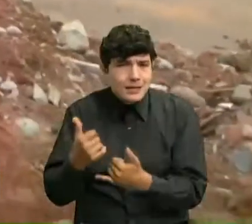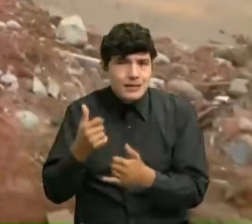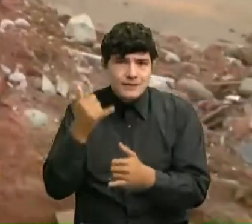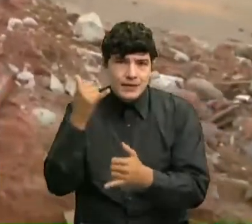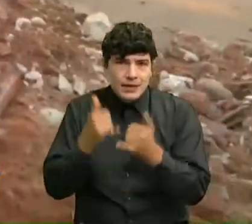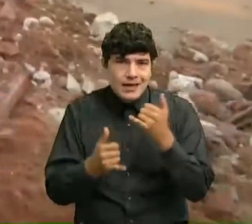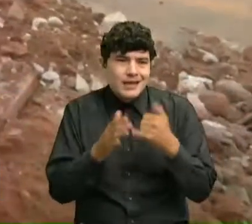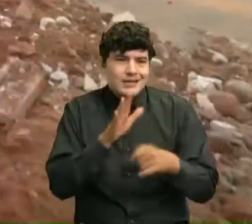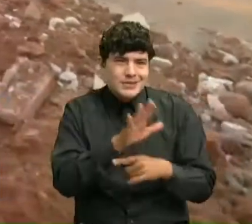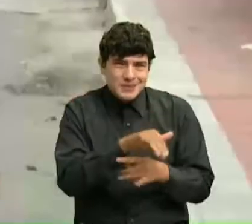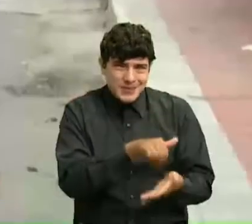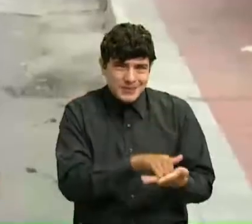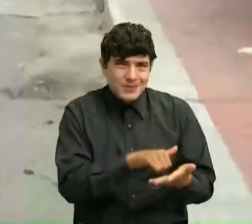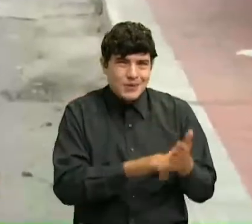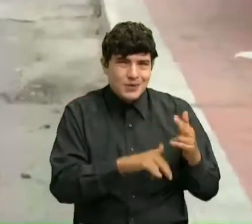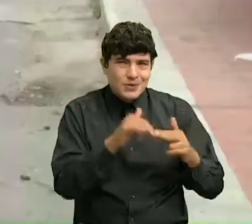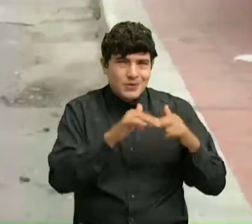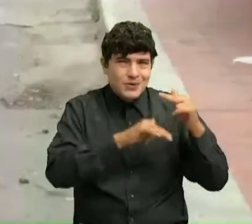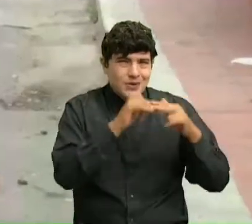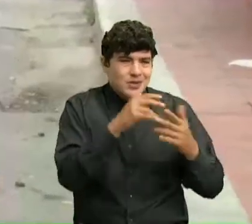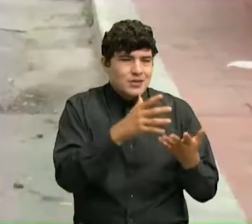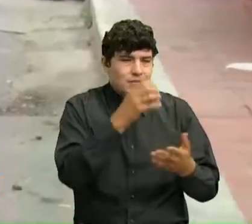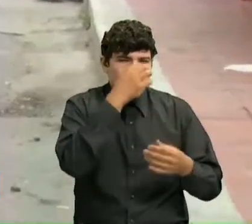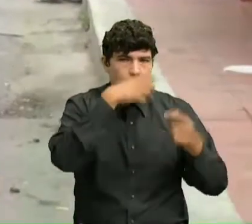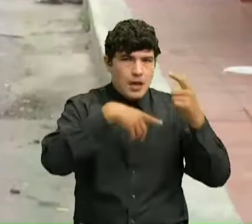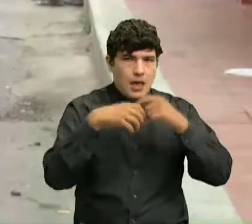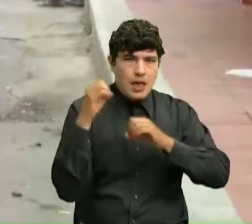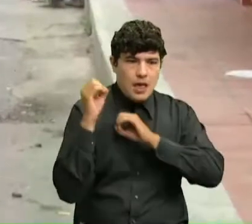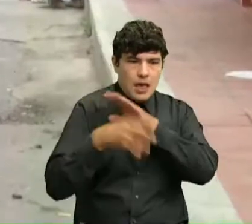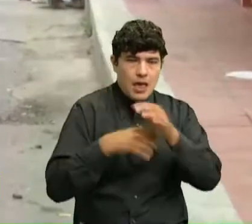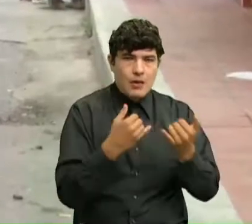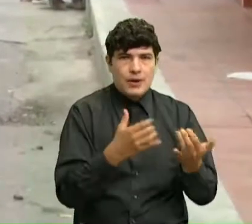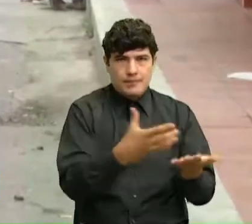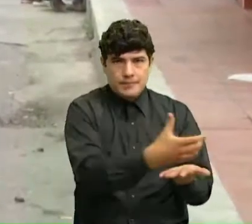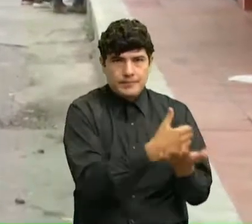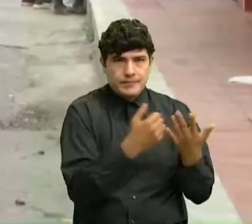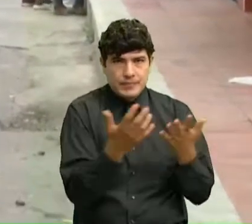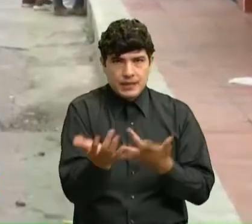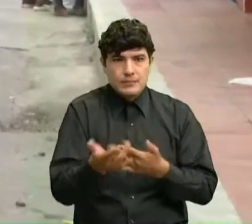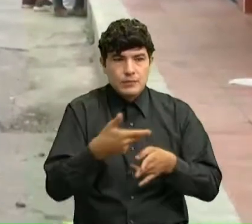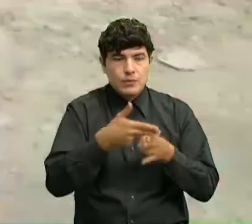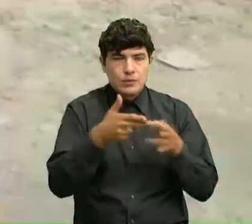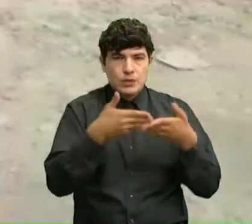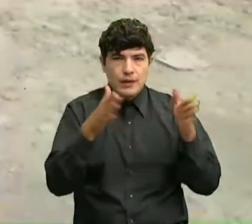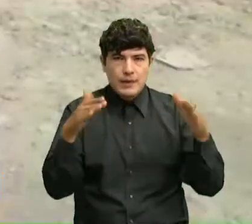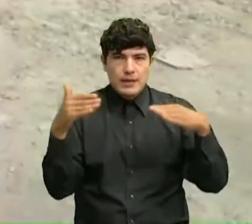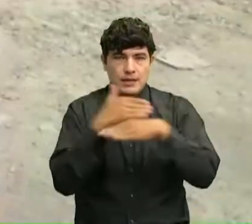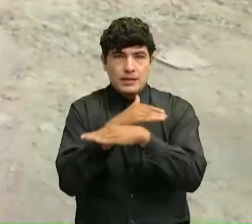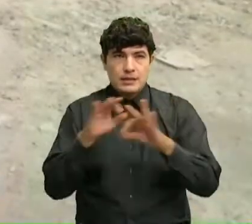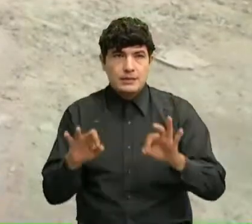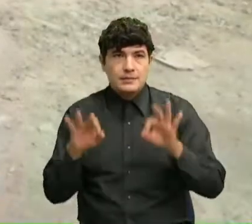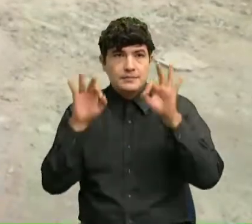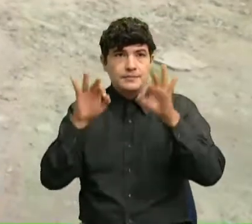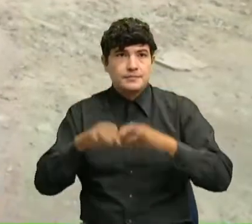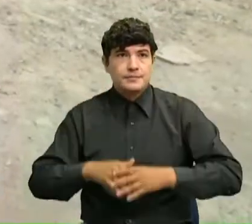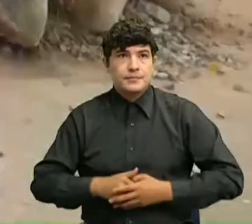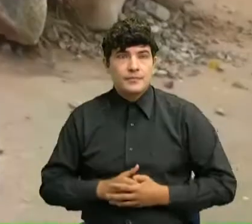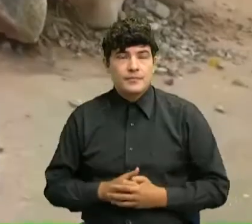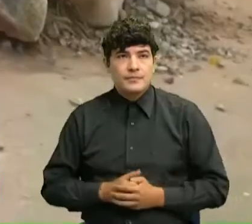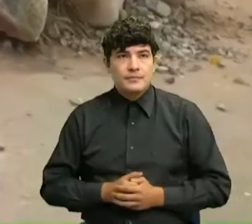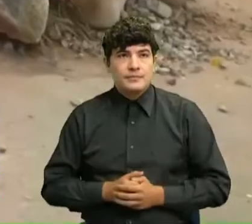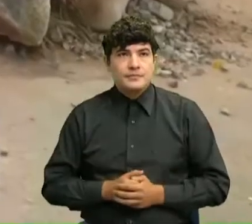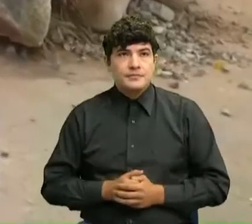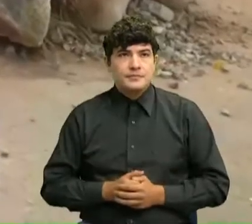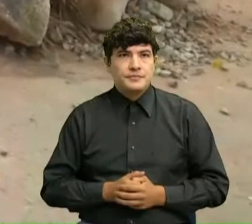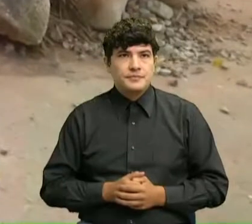escombros del mismo desarrollo de las son cerca de 40 cuadras pavimentadas en el municipio de los patios las cuales según las autoridades locales